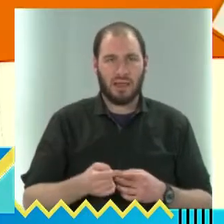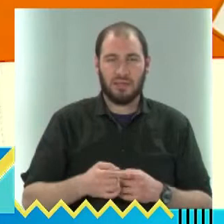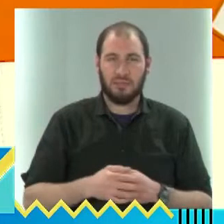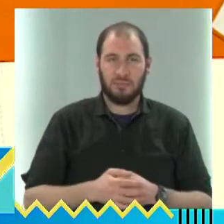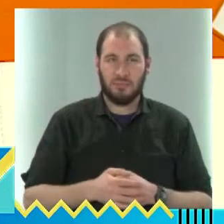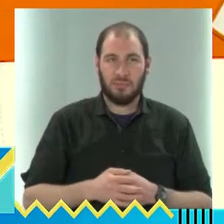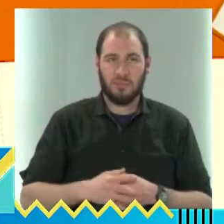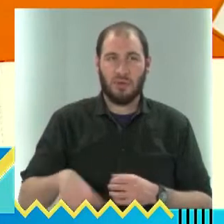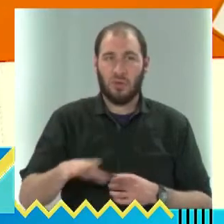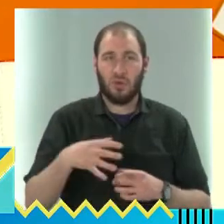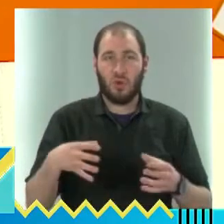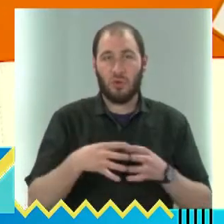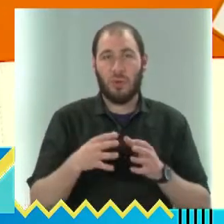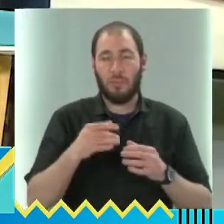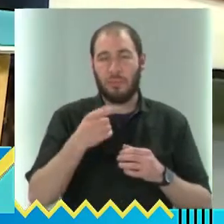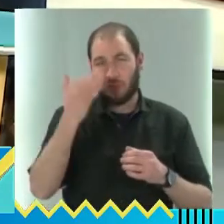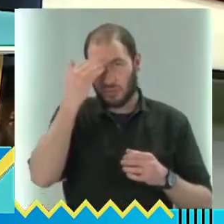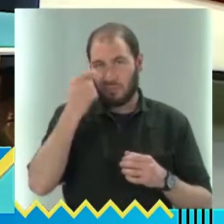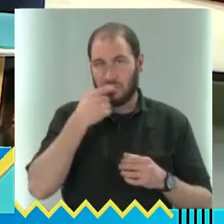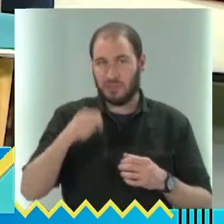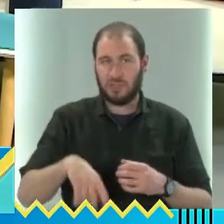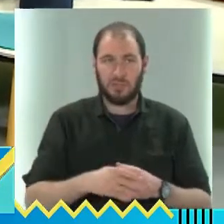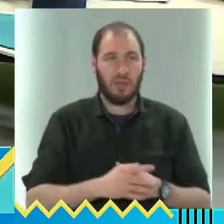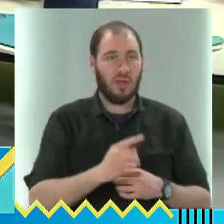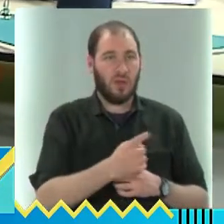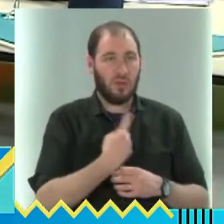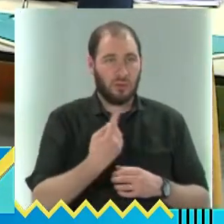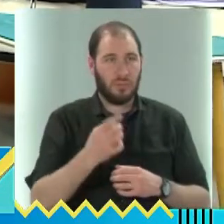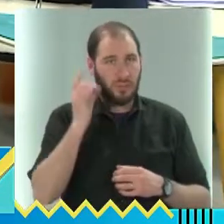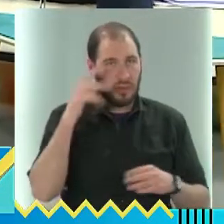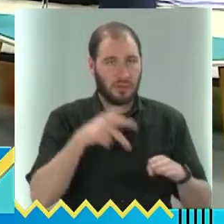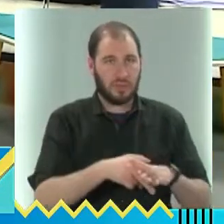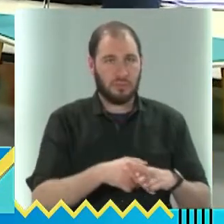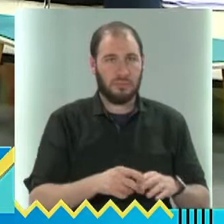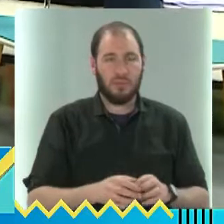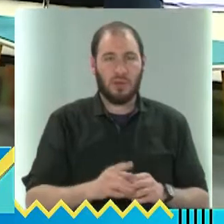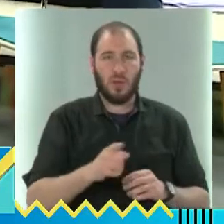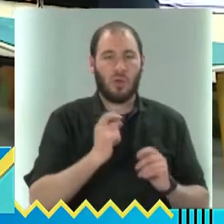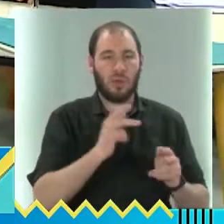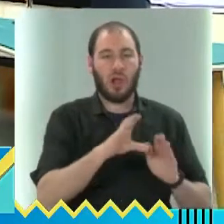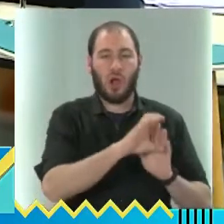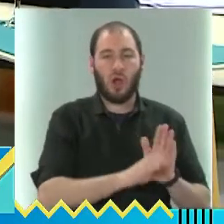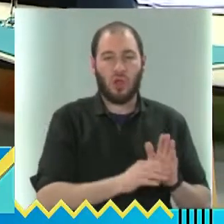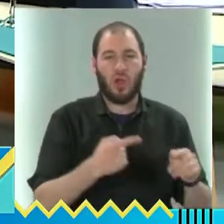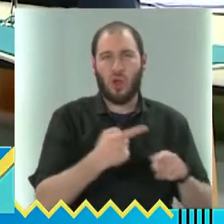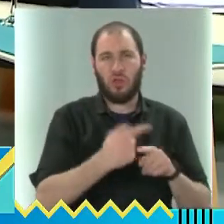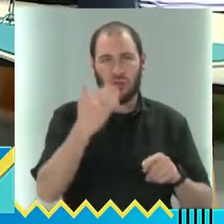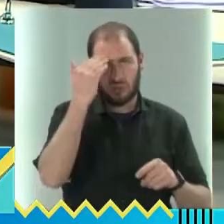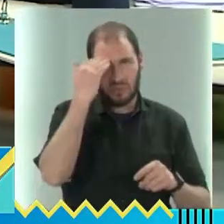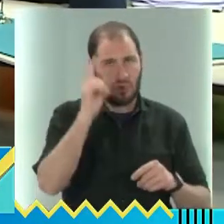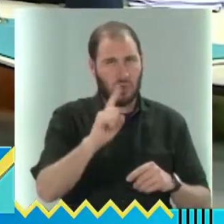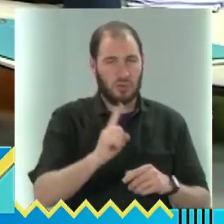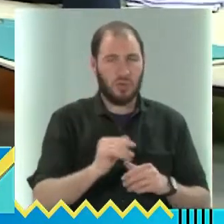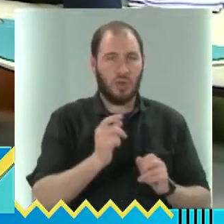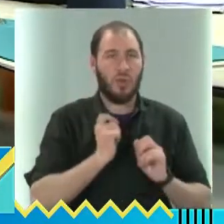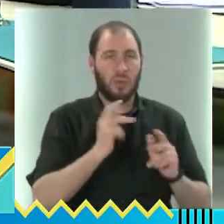tenemos desde nuestra Carta Provincial. Bien. Nosotros en eso, y disculpe la interrupción, sí, no decimos que el código es anticonstitucional,